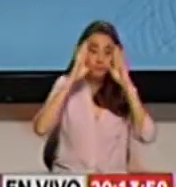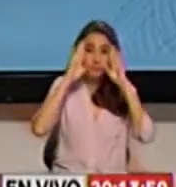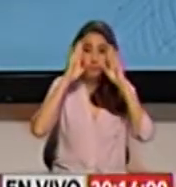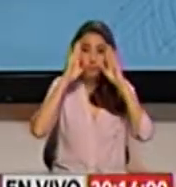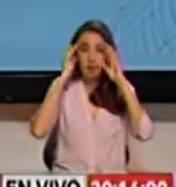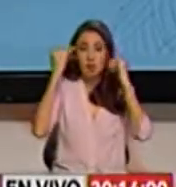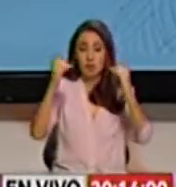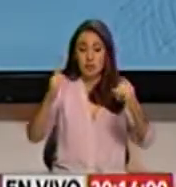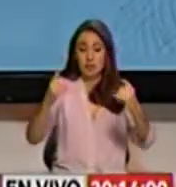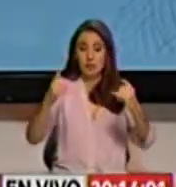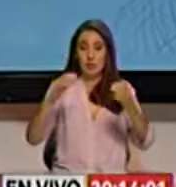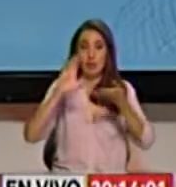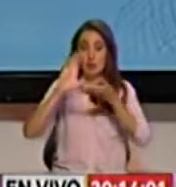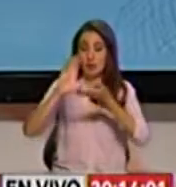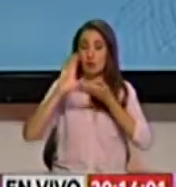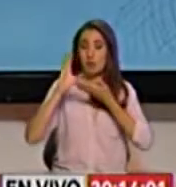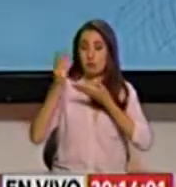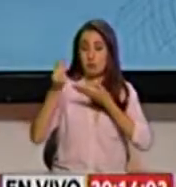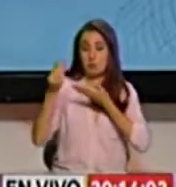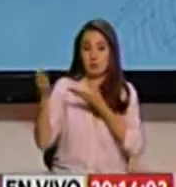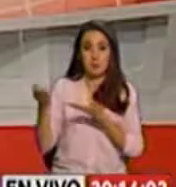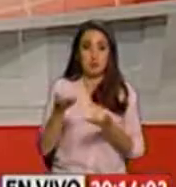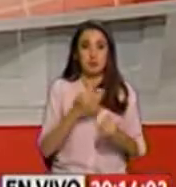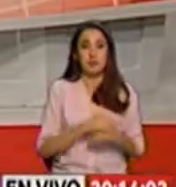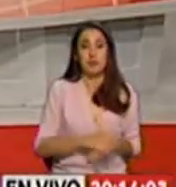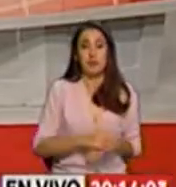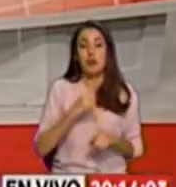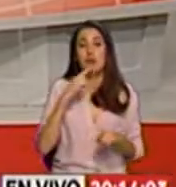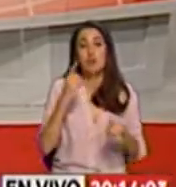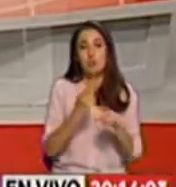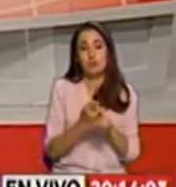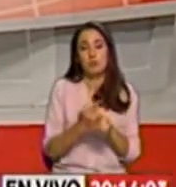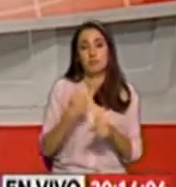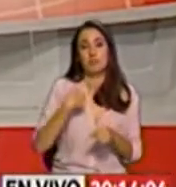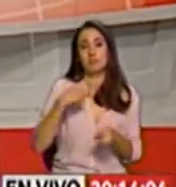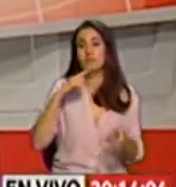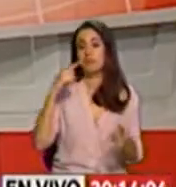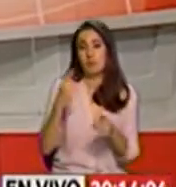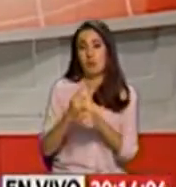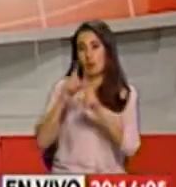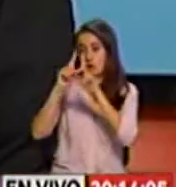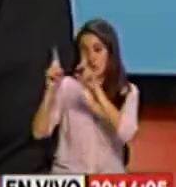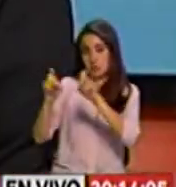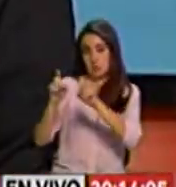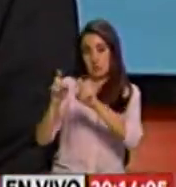dando en este momento para privilegiar al sector social? Yo lo que sí le puedo decir, la pregunta se la tomo